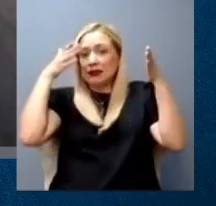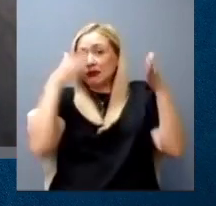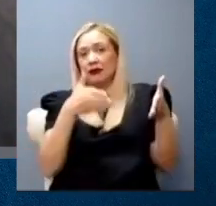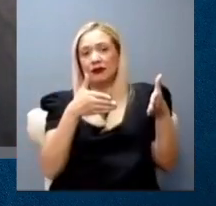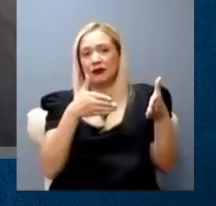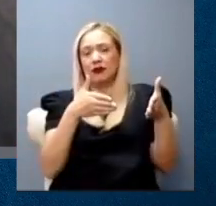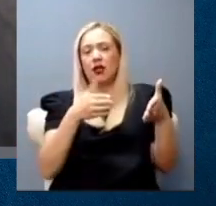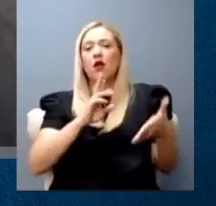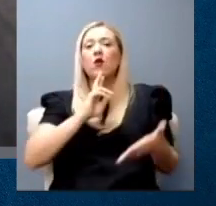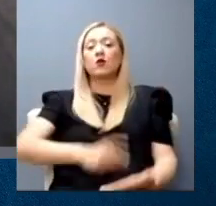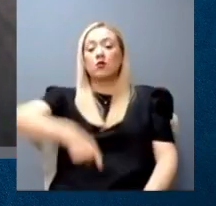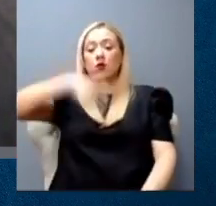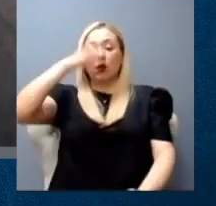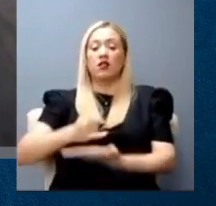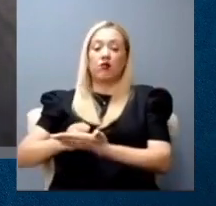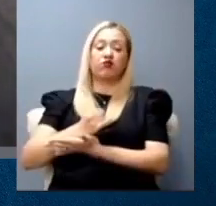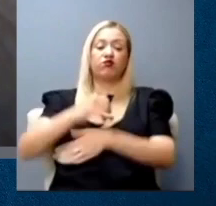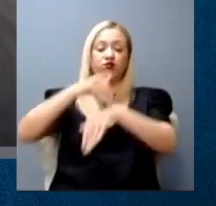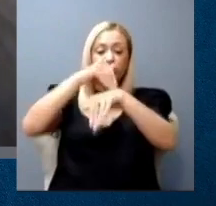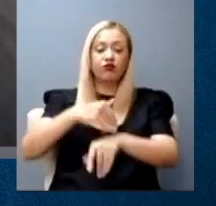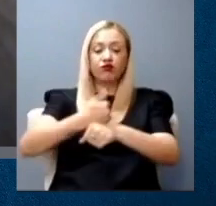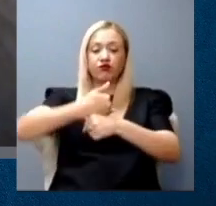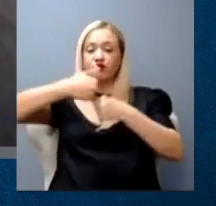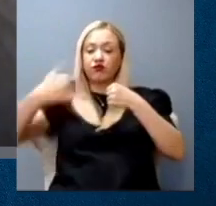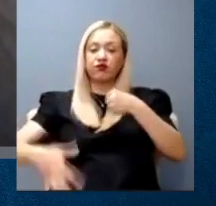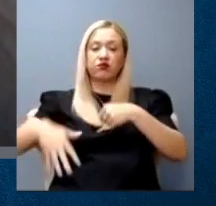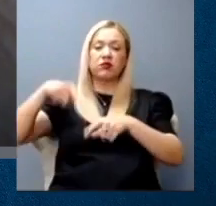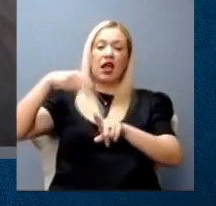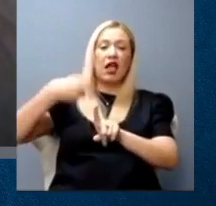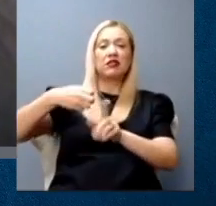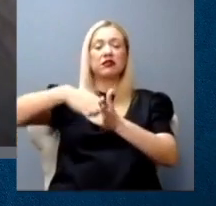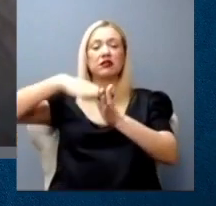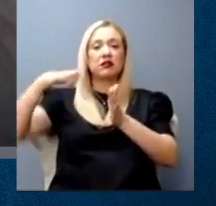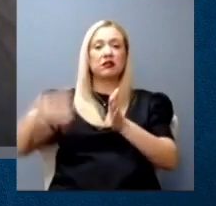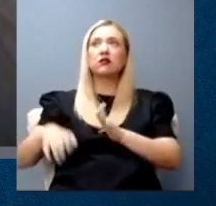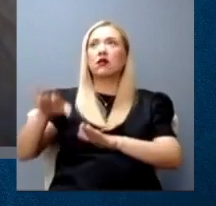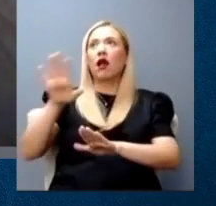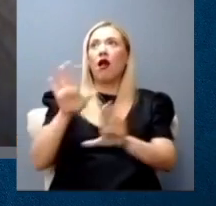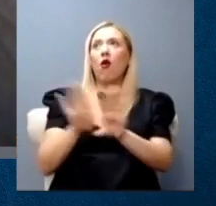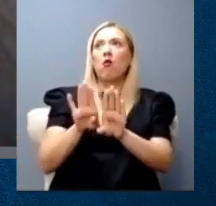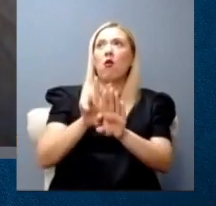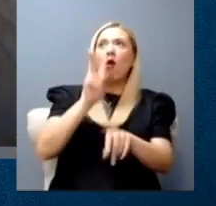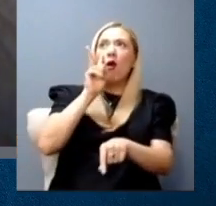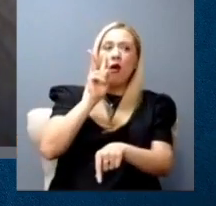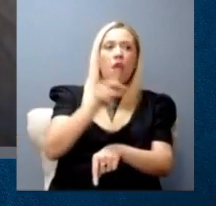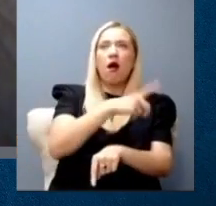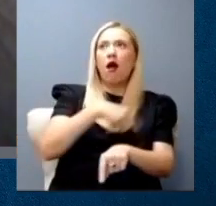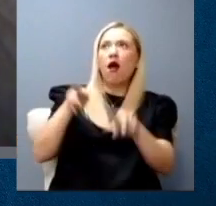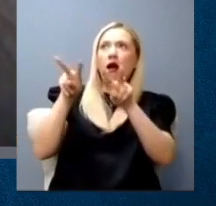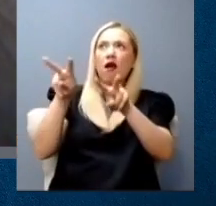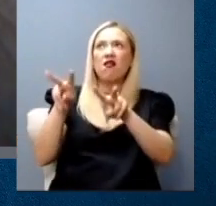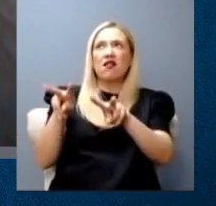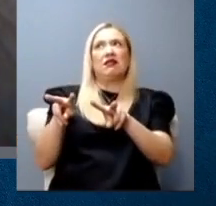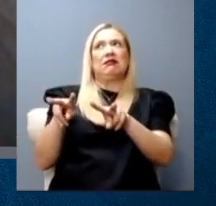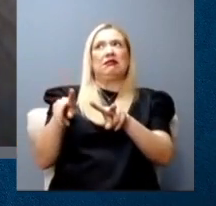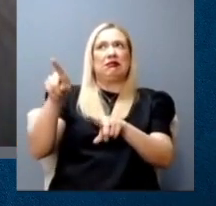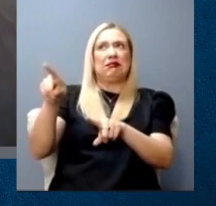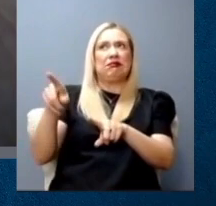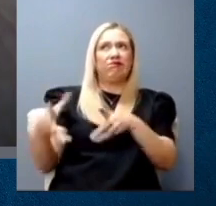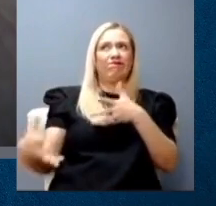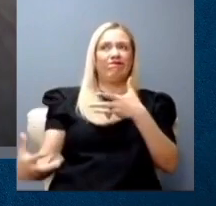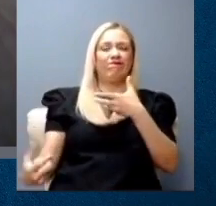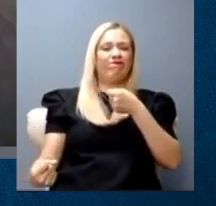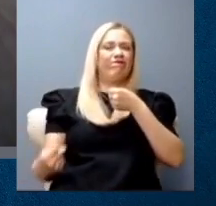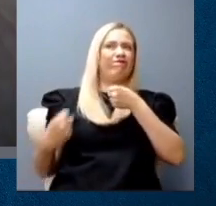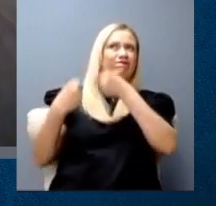no debe verse como en un sentido, la jurisprudencia, por ejemplo, del sistema interamericano, no debe entenderse en un sentido de contradicción, sino